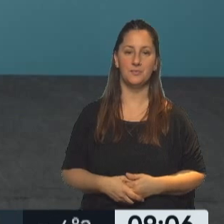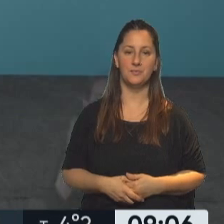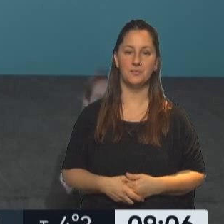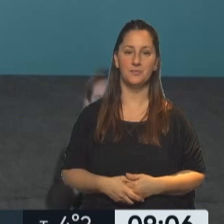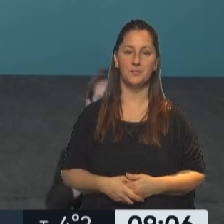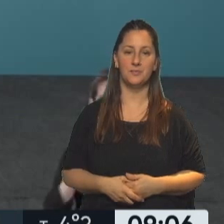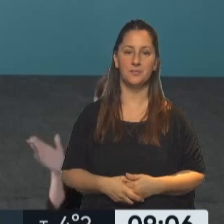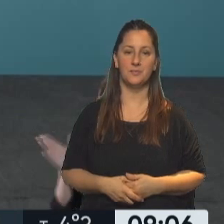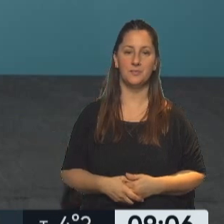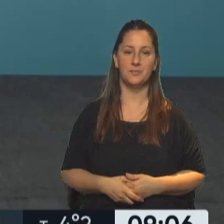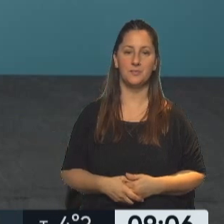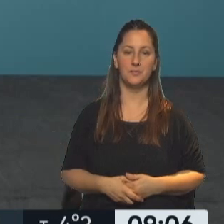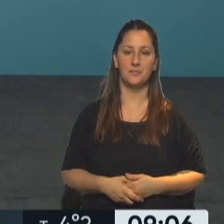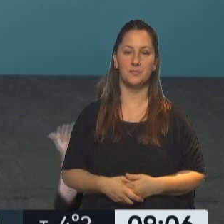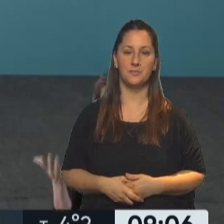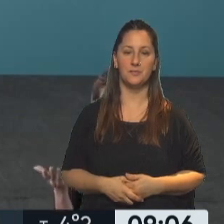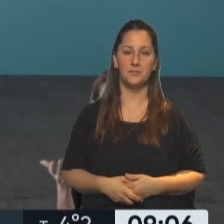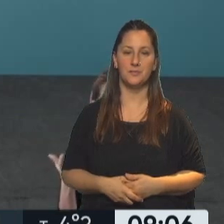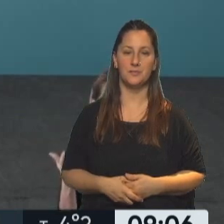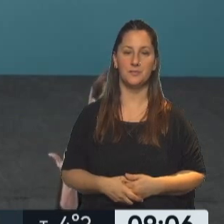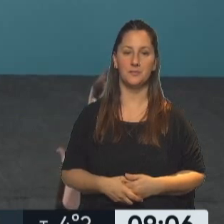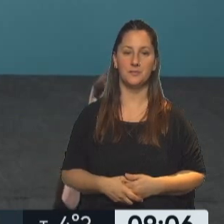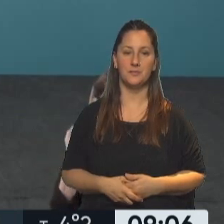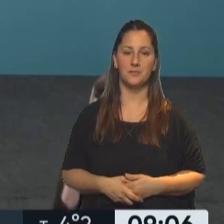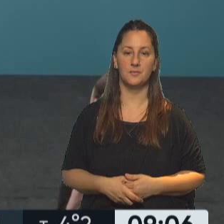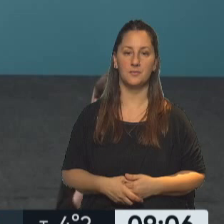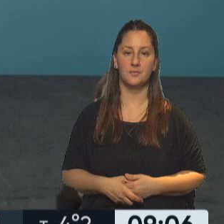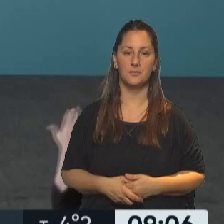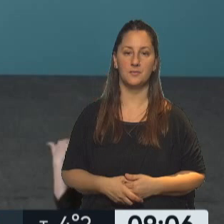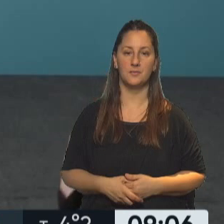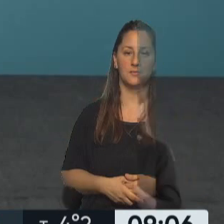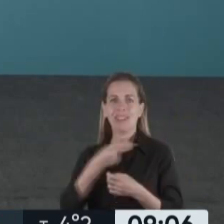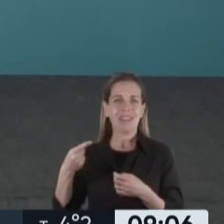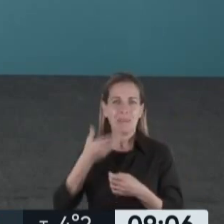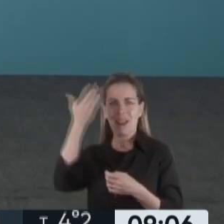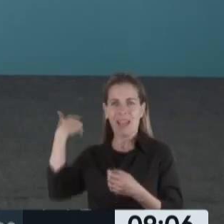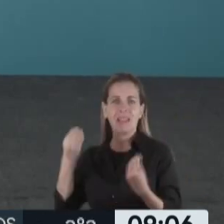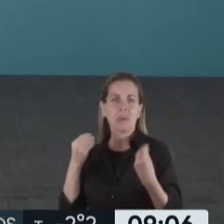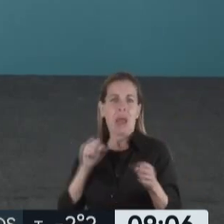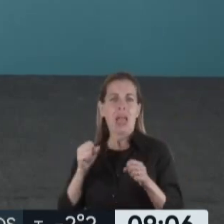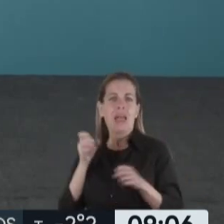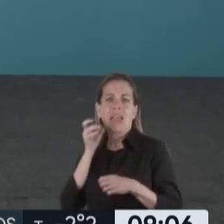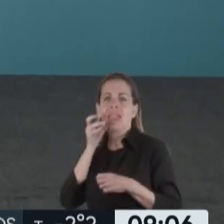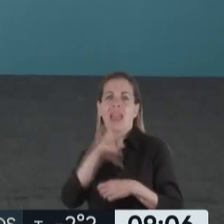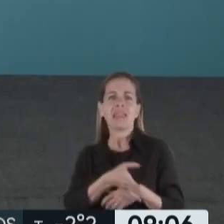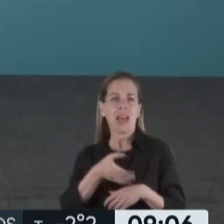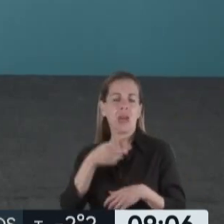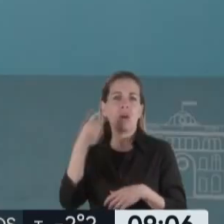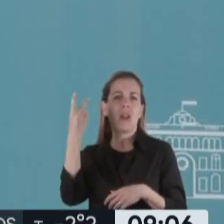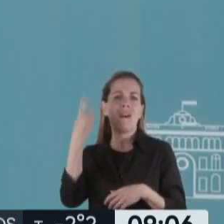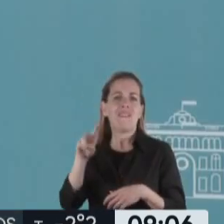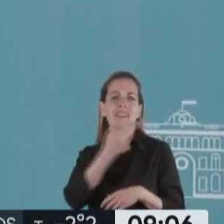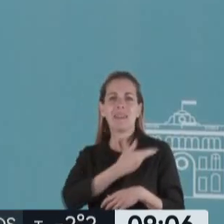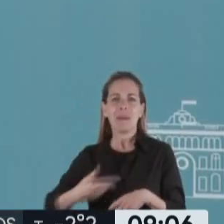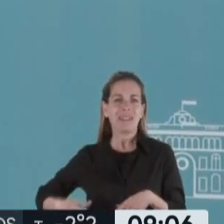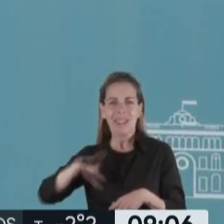y a todas. Estamos a una semana del atentado contra la vicepresidenta, que cambió para